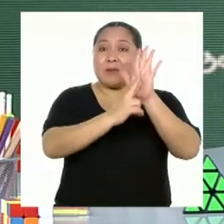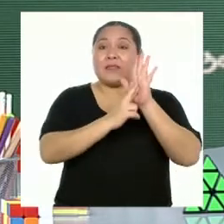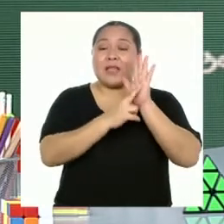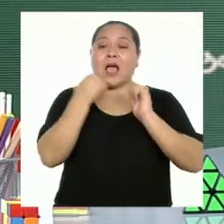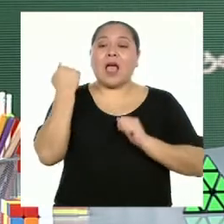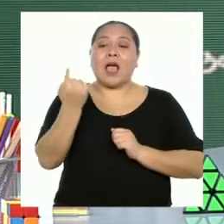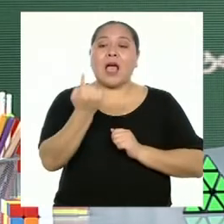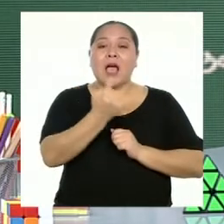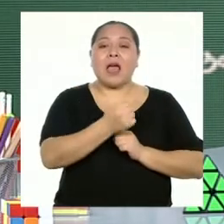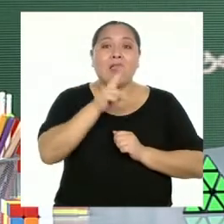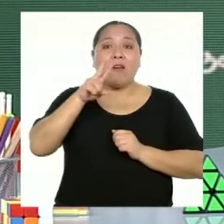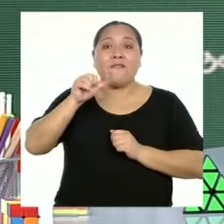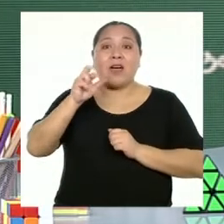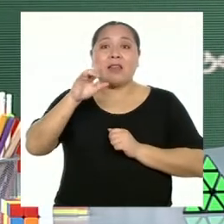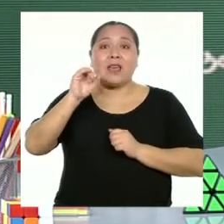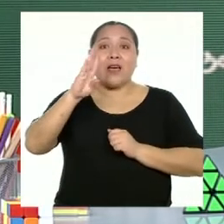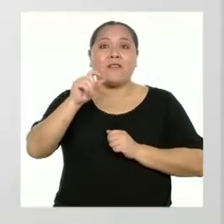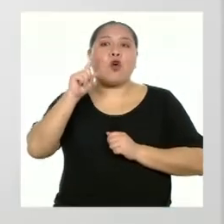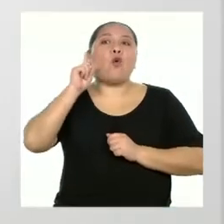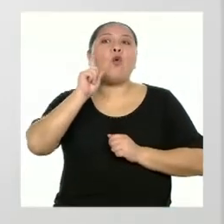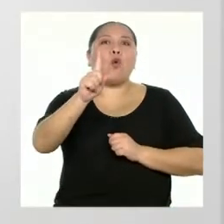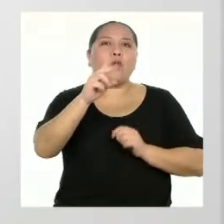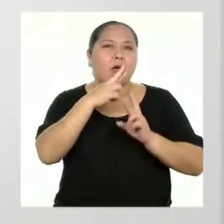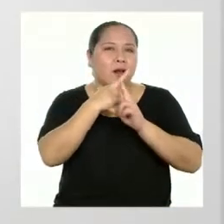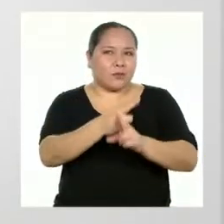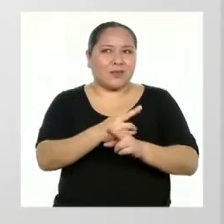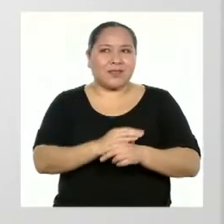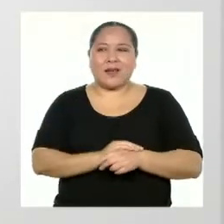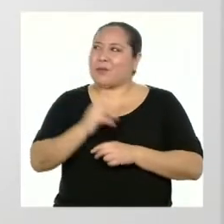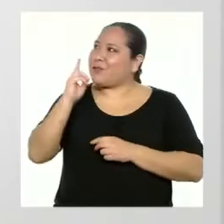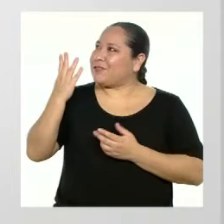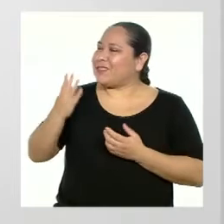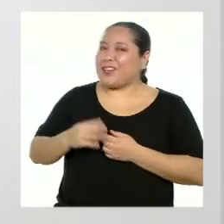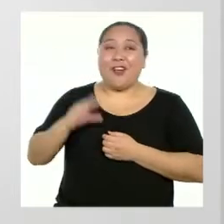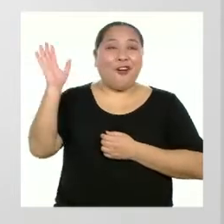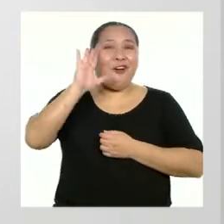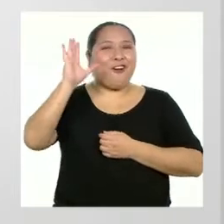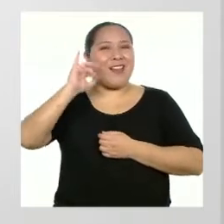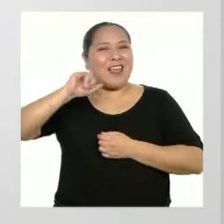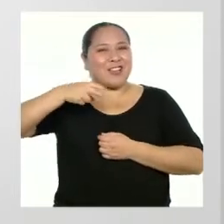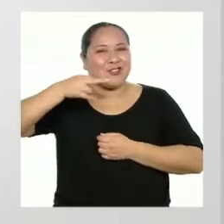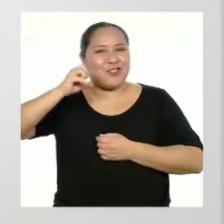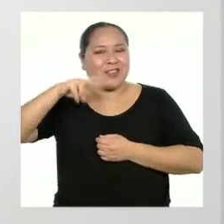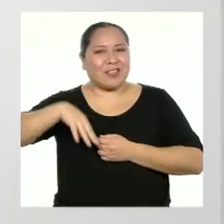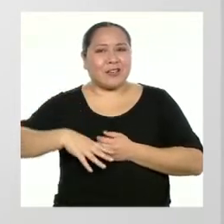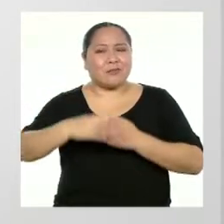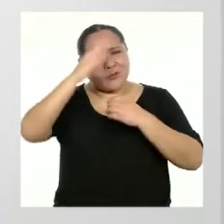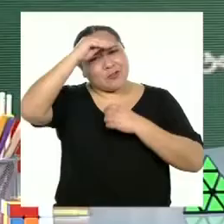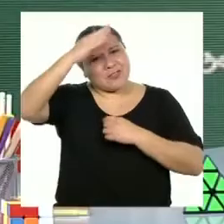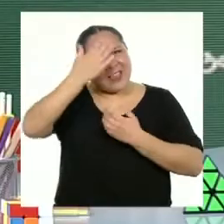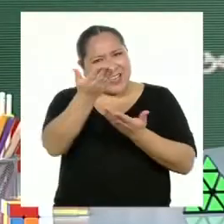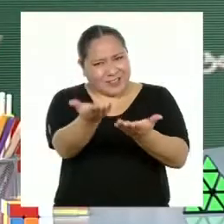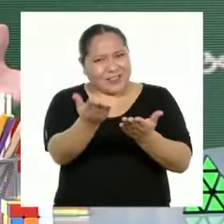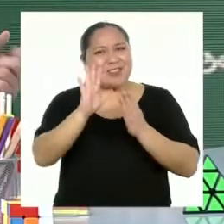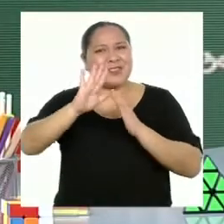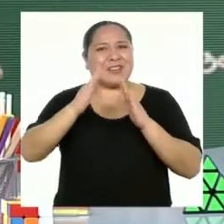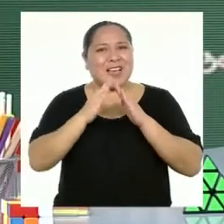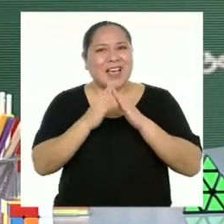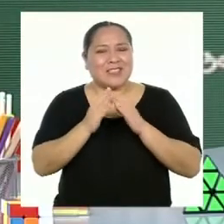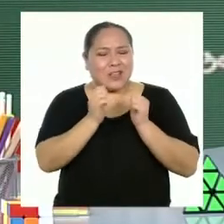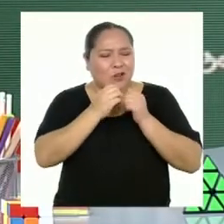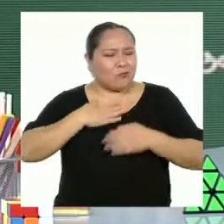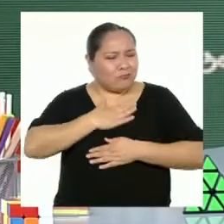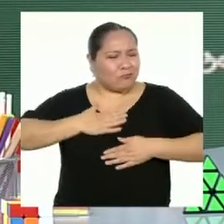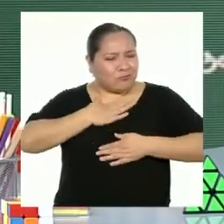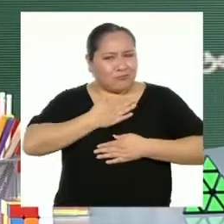con un único dato. ¿Profesor? Hola Jonathan, chicas y chicos en casa, un gusto estar con ustedes. El gusto es